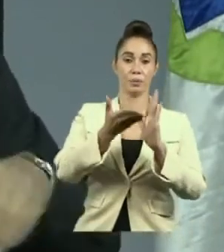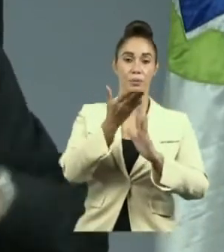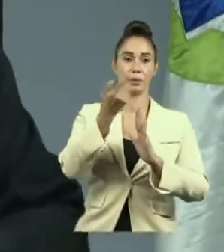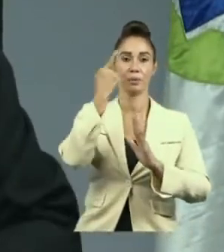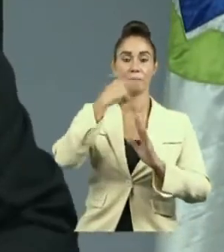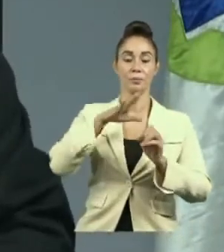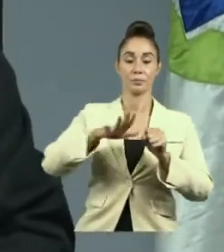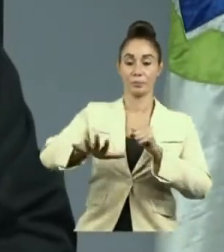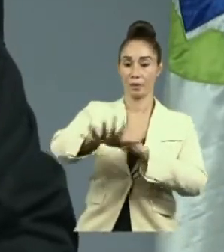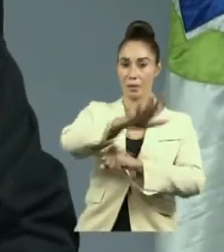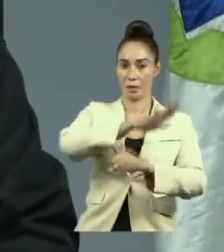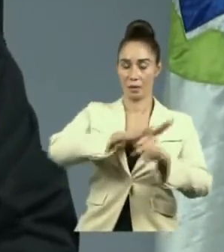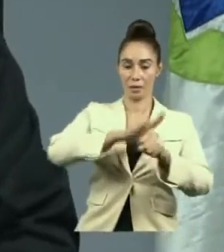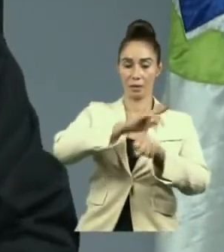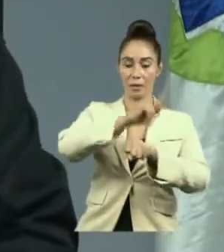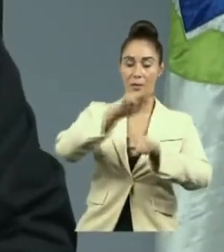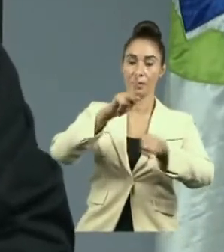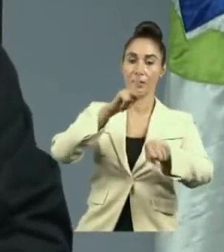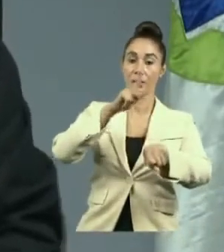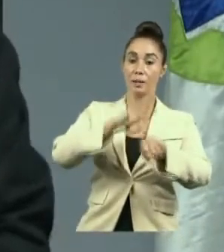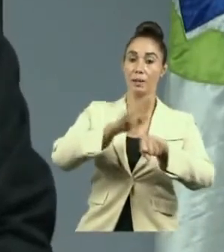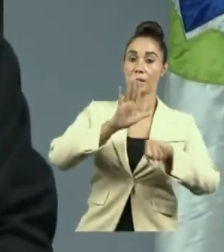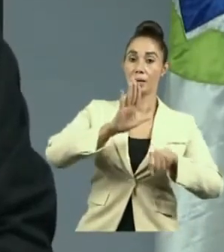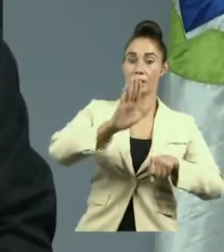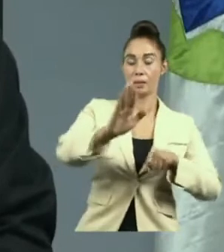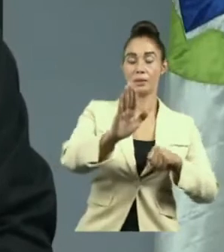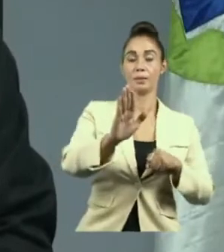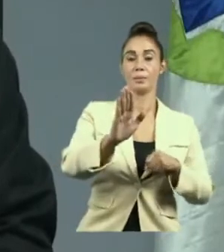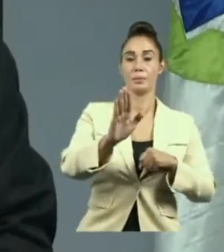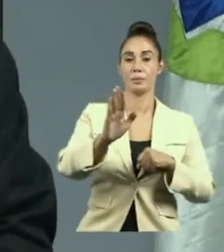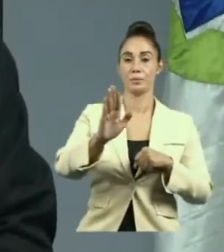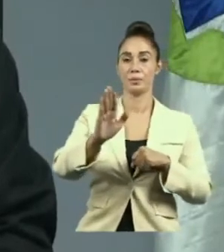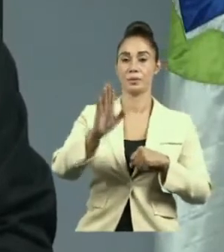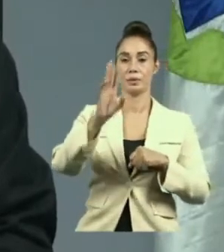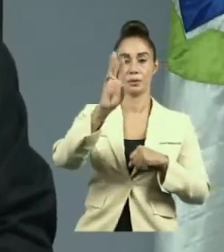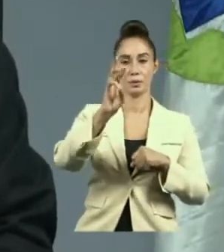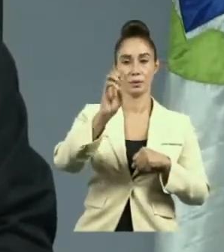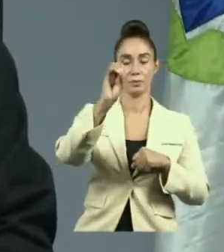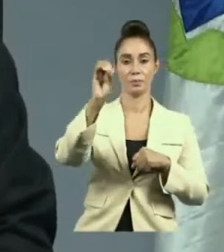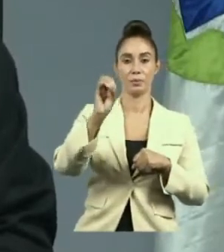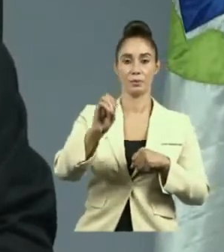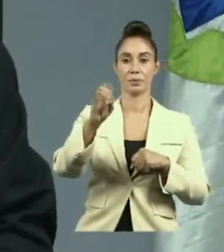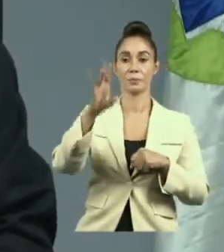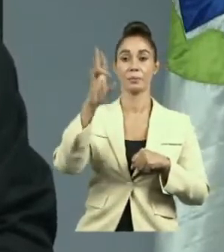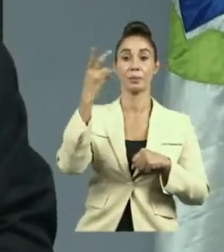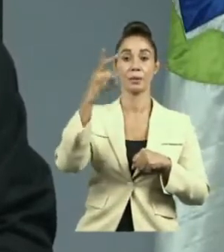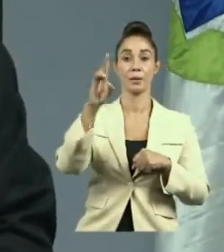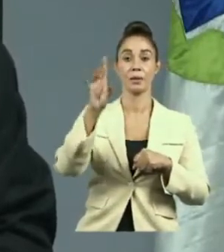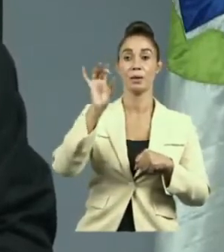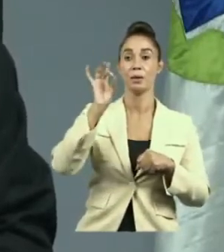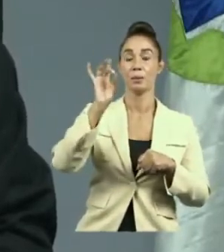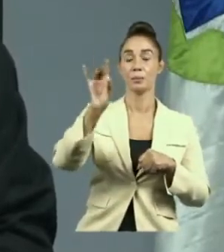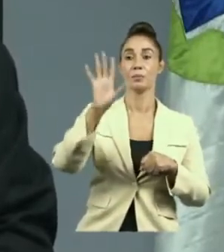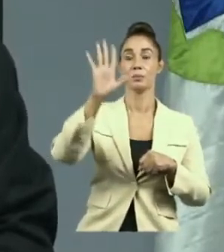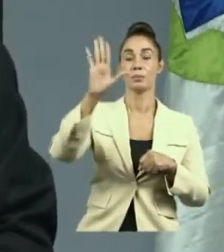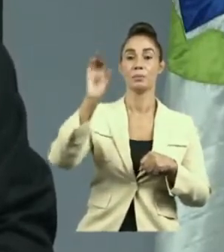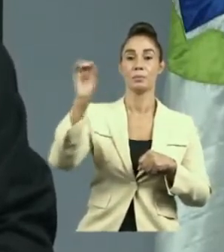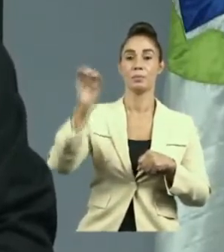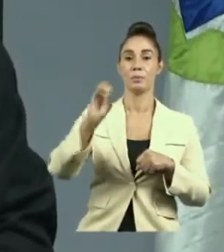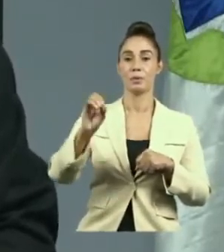la provincia mantiene no el 6 por ciento sino el 17.5 por ciento